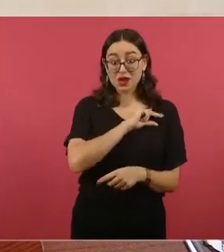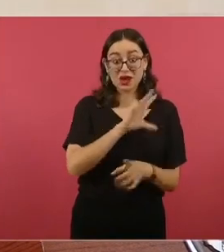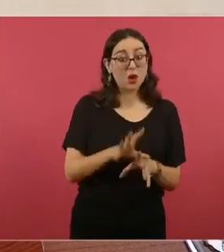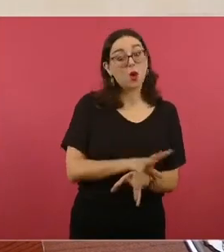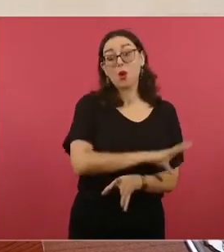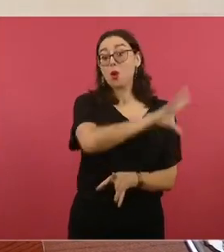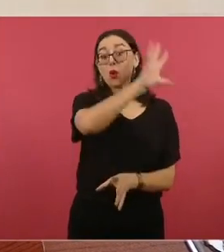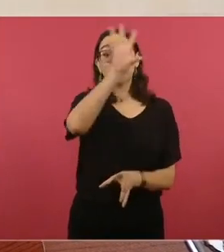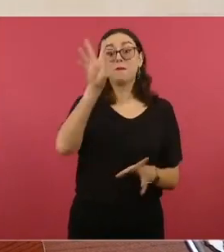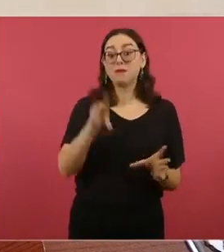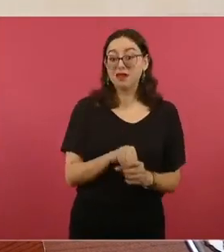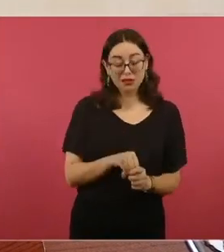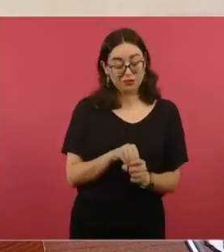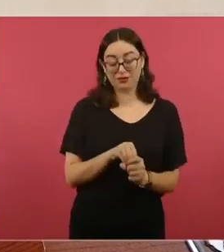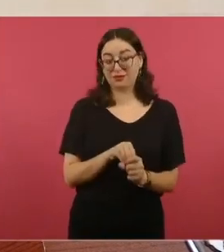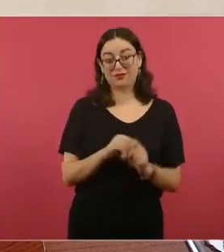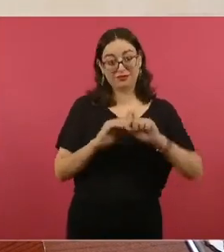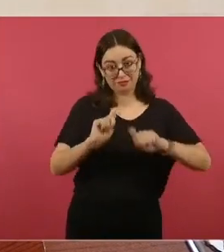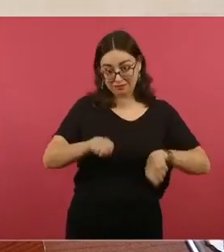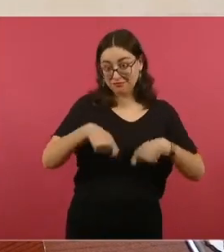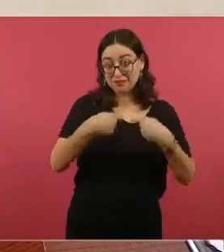En el caso de los accidentes,